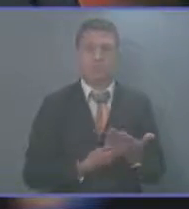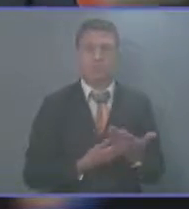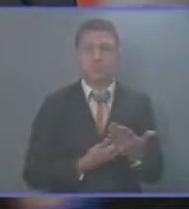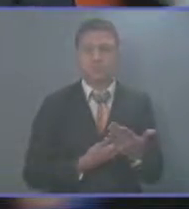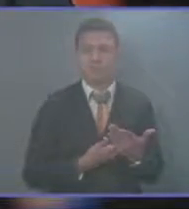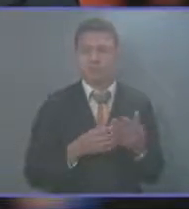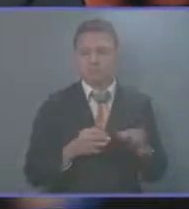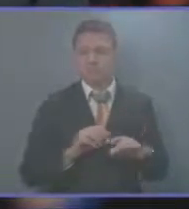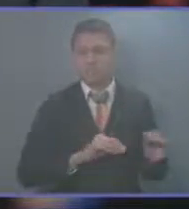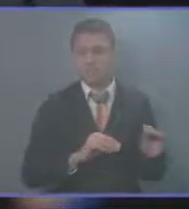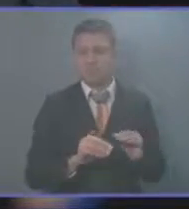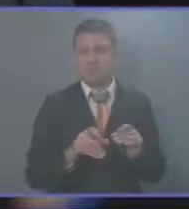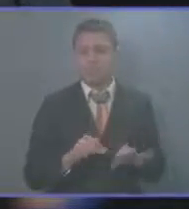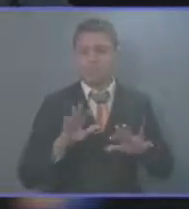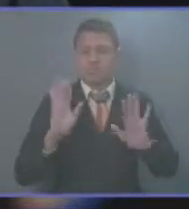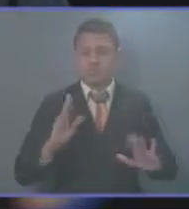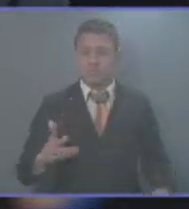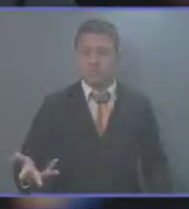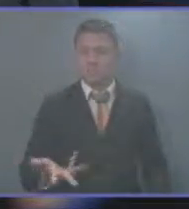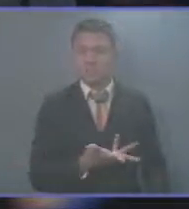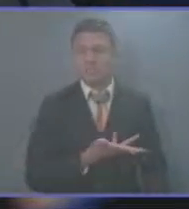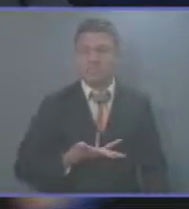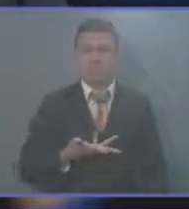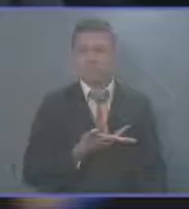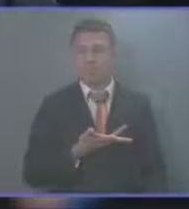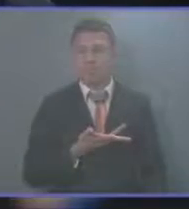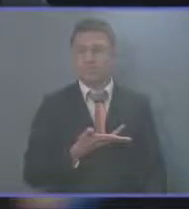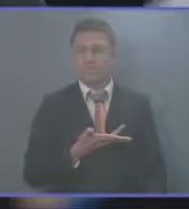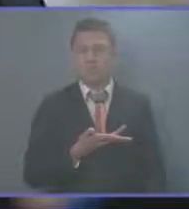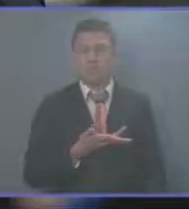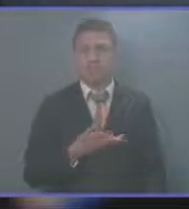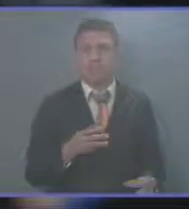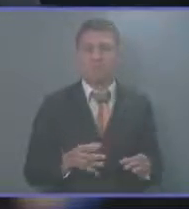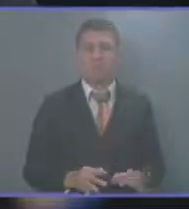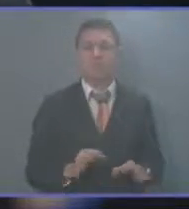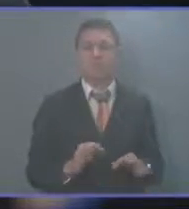Por supuesto que nosotros hemos acompañado